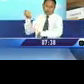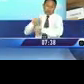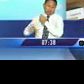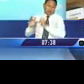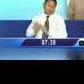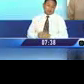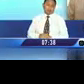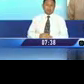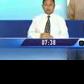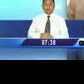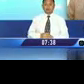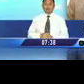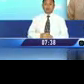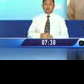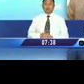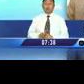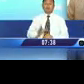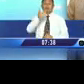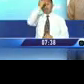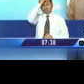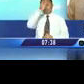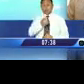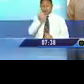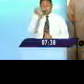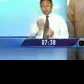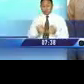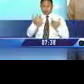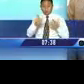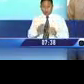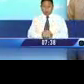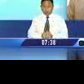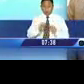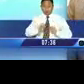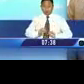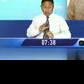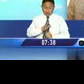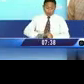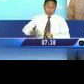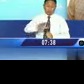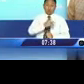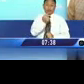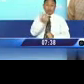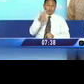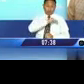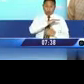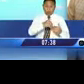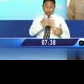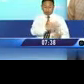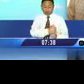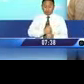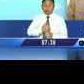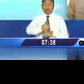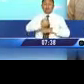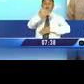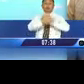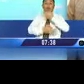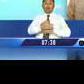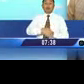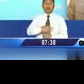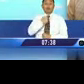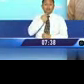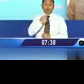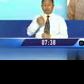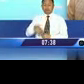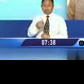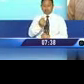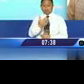ser necesario. Se la ha sentenciado en última instancia, ahí se incauta el dinero. El juez dispone la